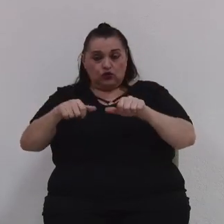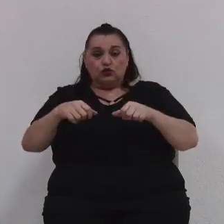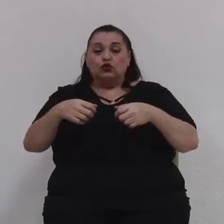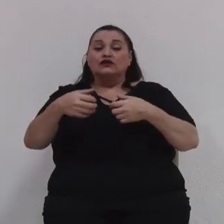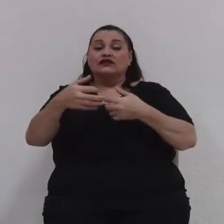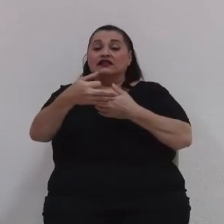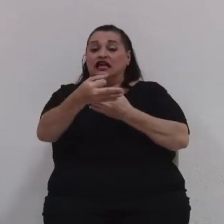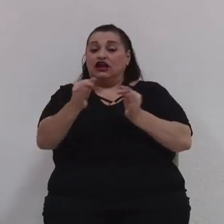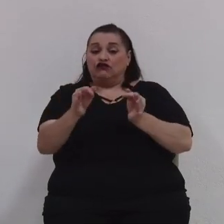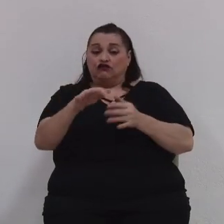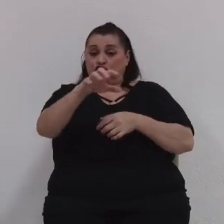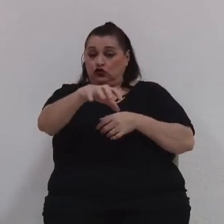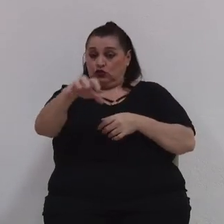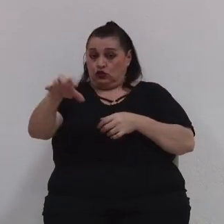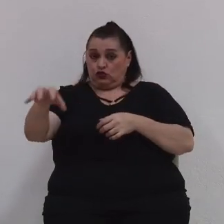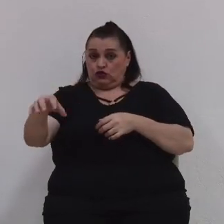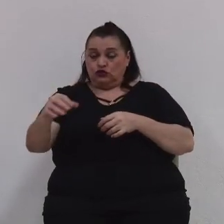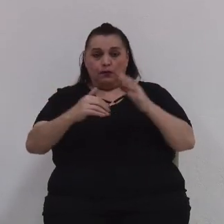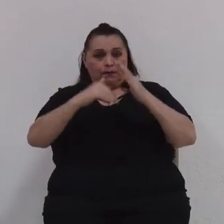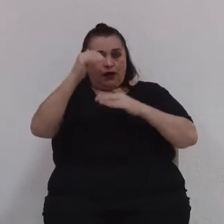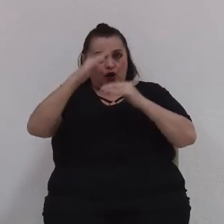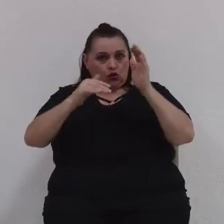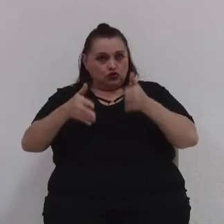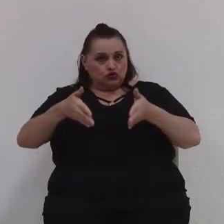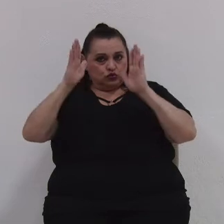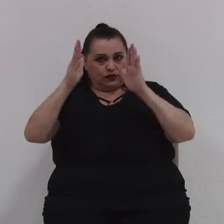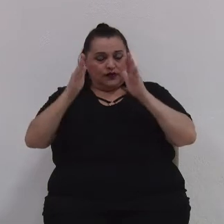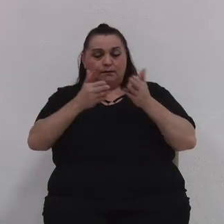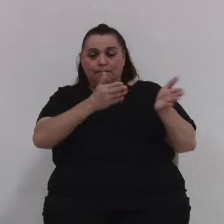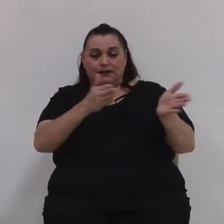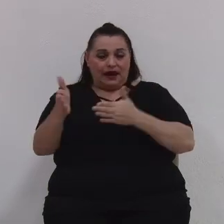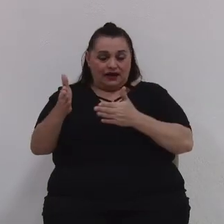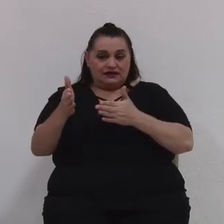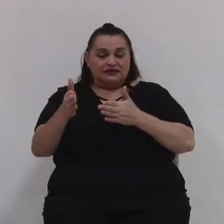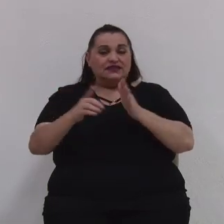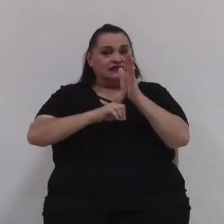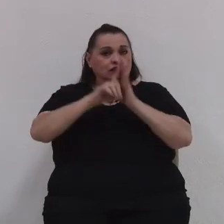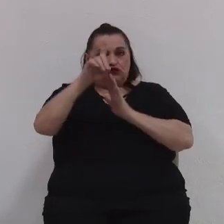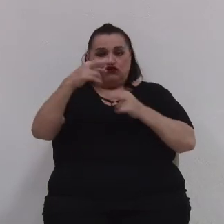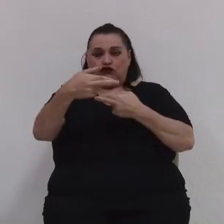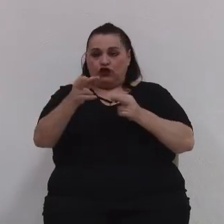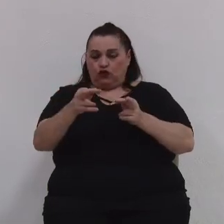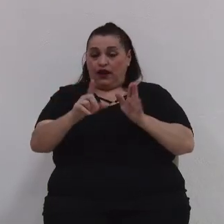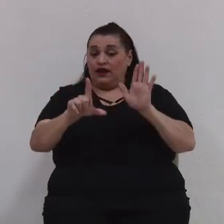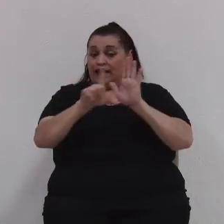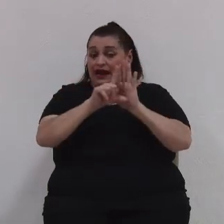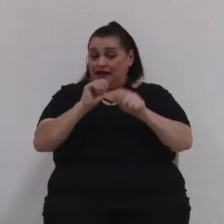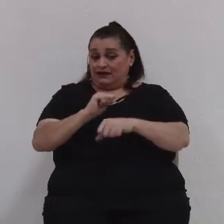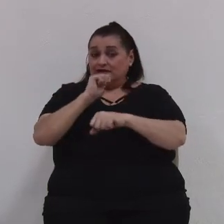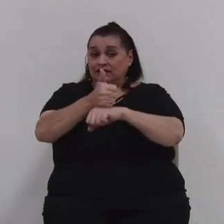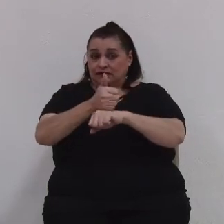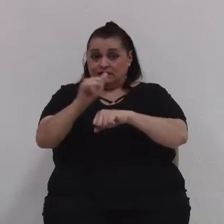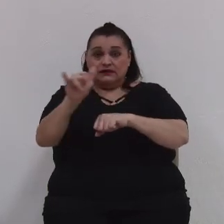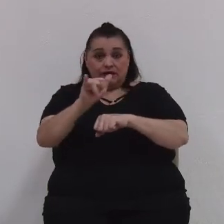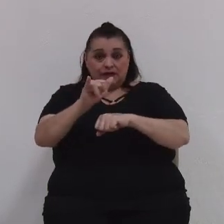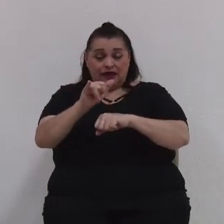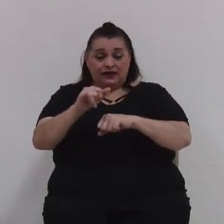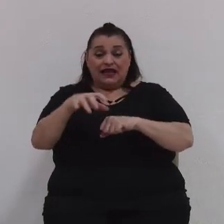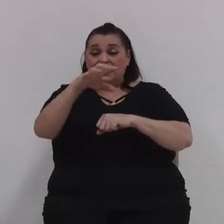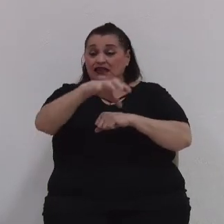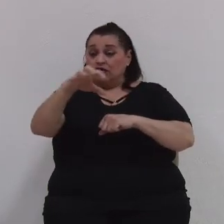territorios para construir esos planes de desarrollo regional. Y además la ley establece que lo que los